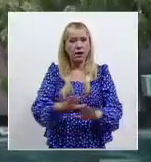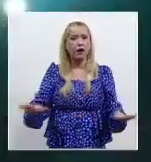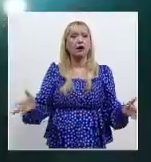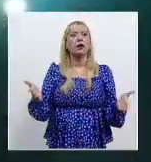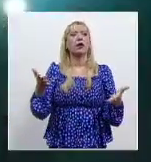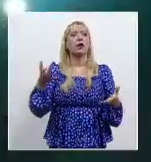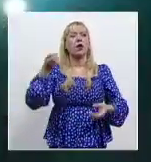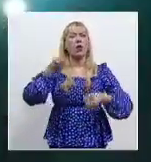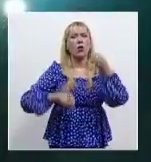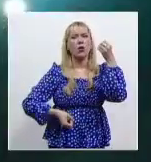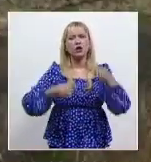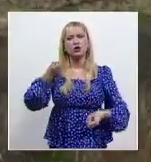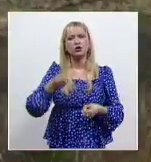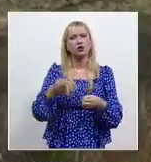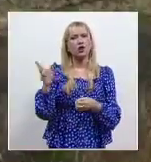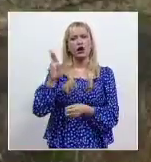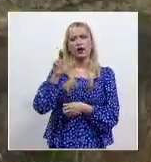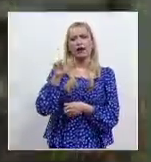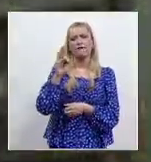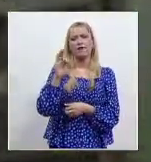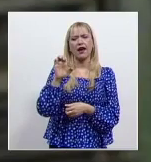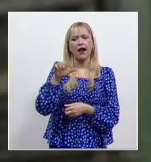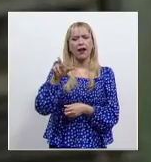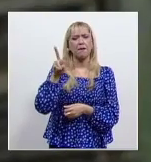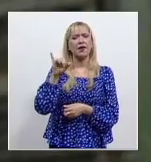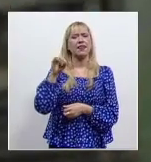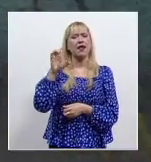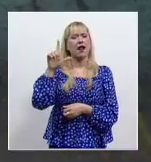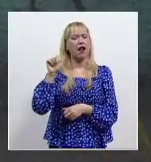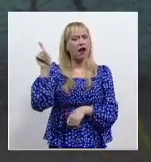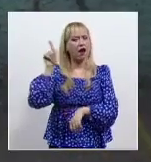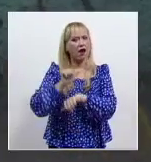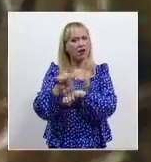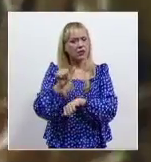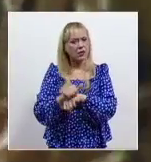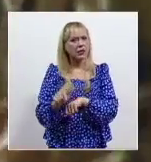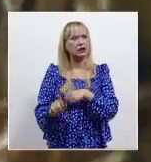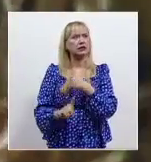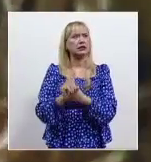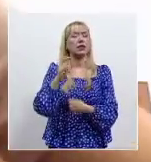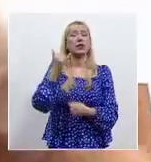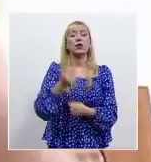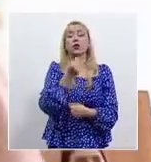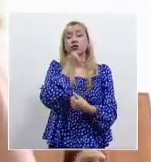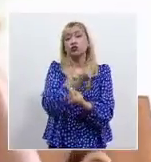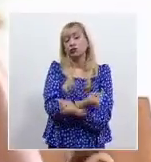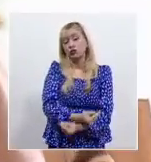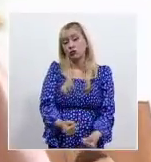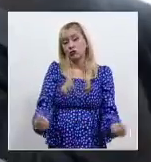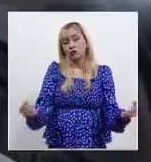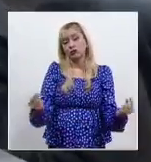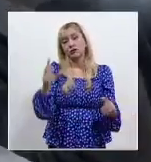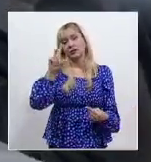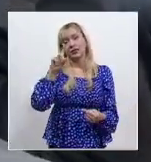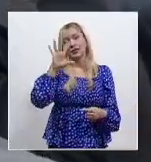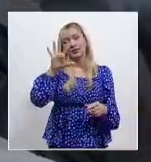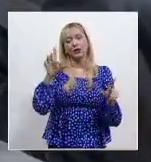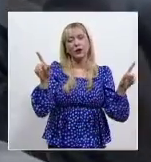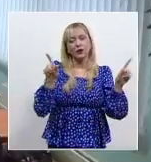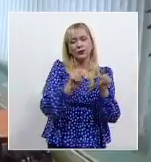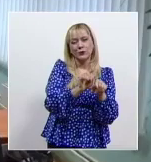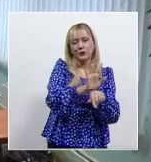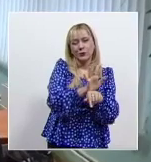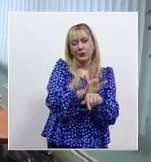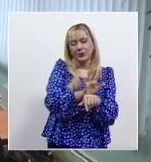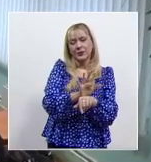juicio sumarísimo a Jorge Rafael Videla en Argentina, así como una jornada dedicada a la infancia con 35 cortometrajes,